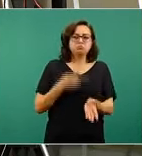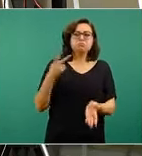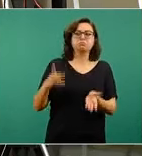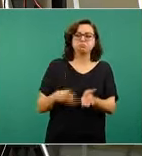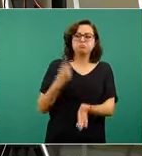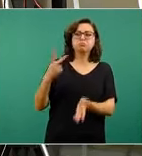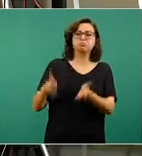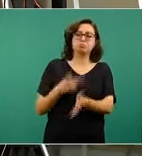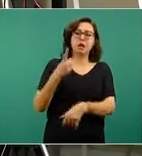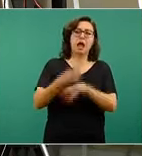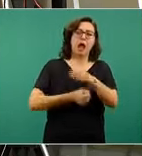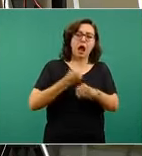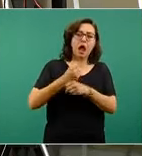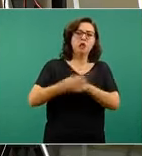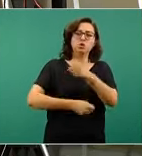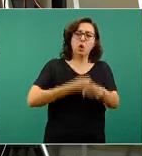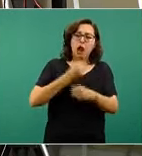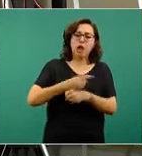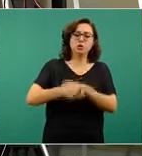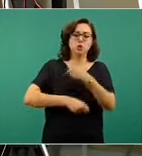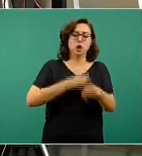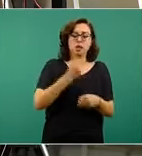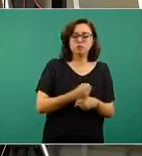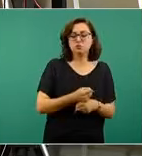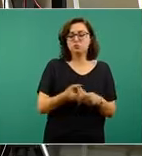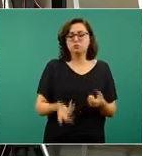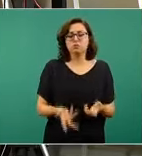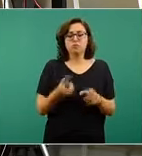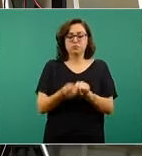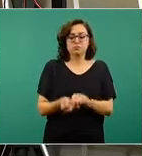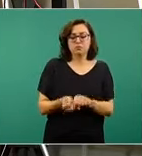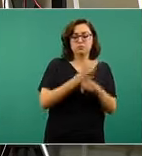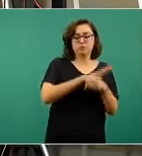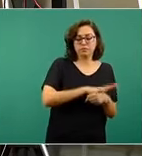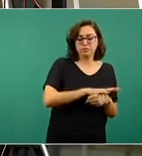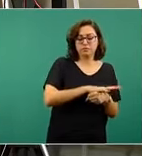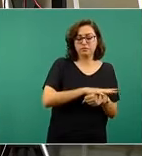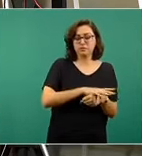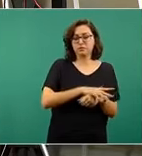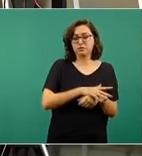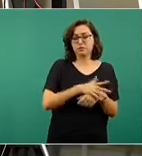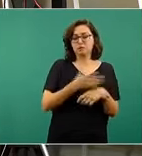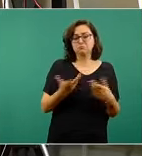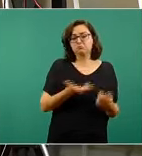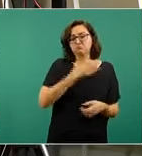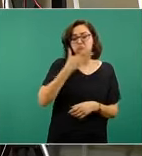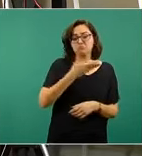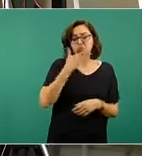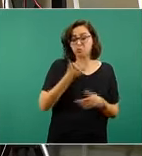se convertirá la COVID-19, bueno, más bien el virus, en una enfermedad endémica que es la